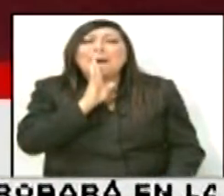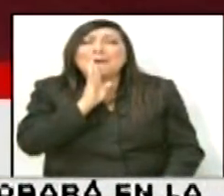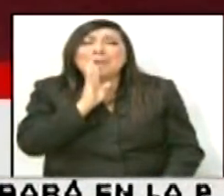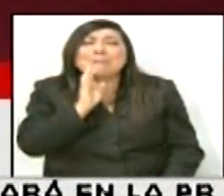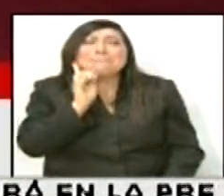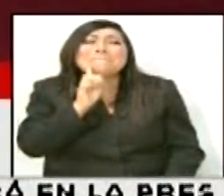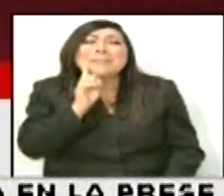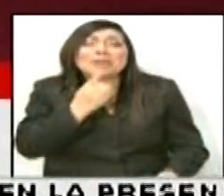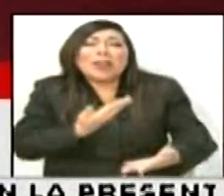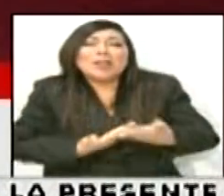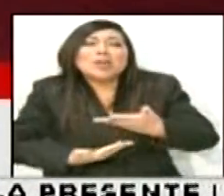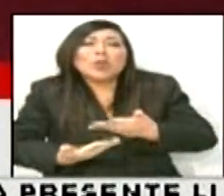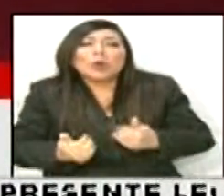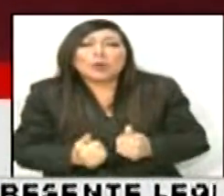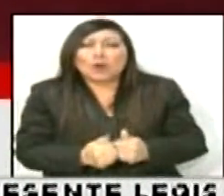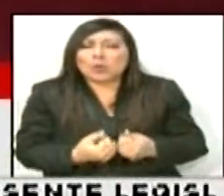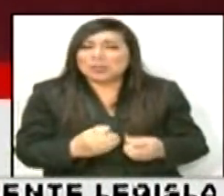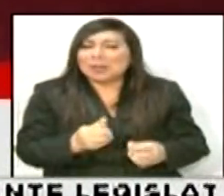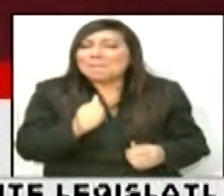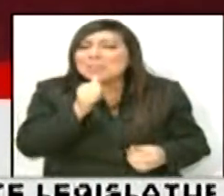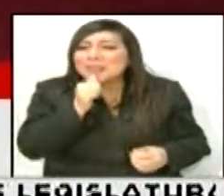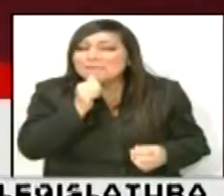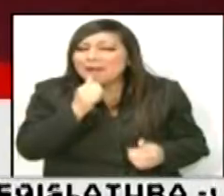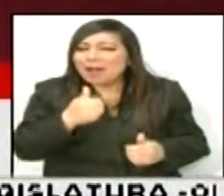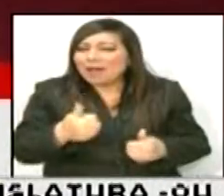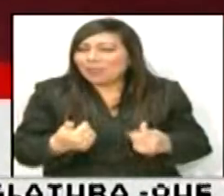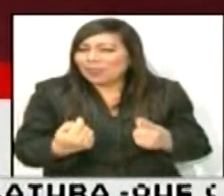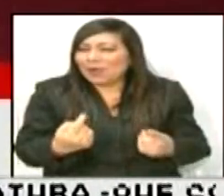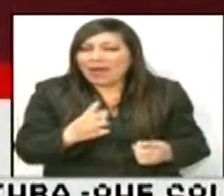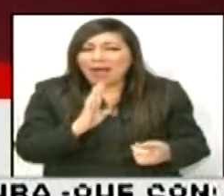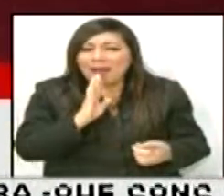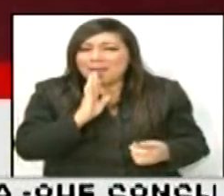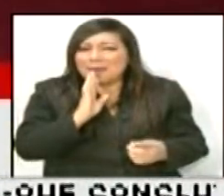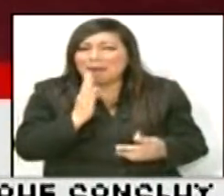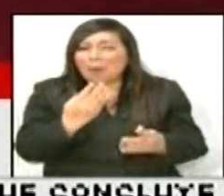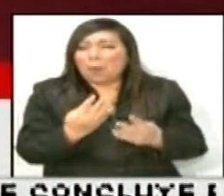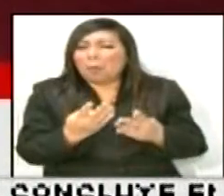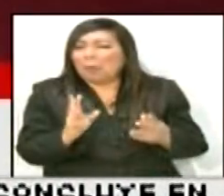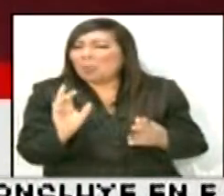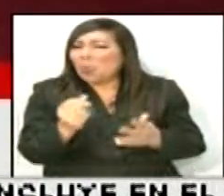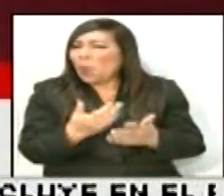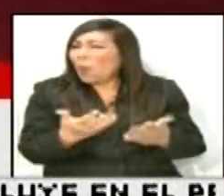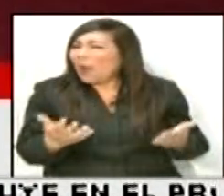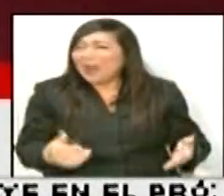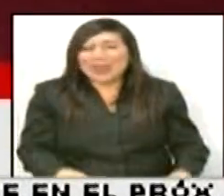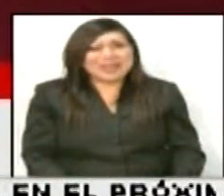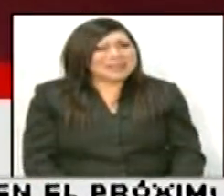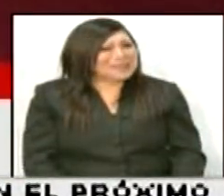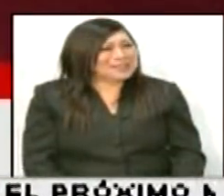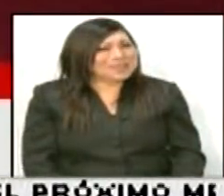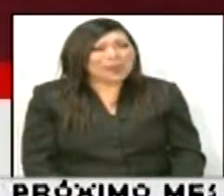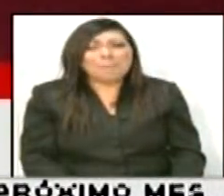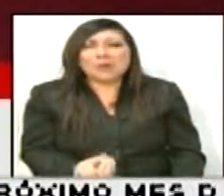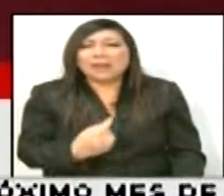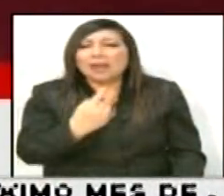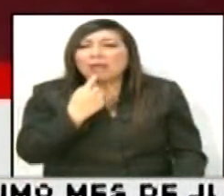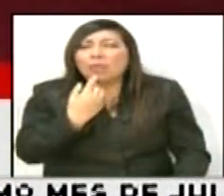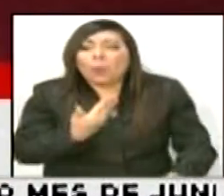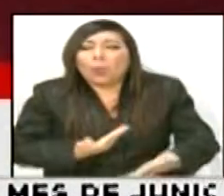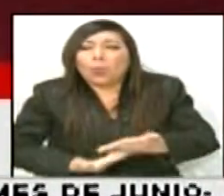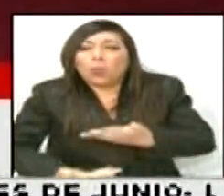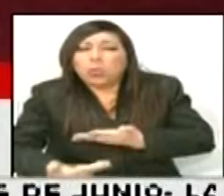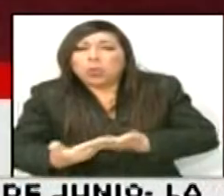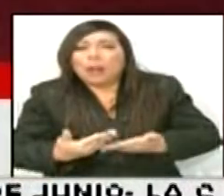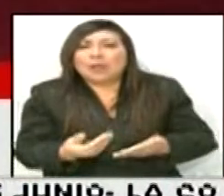esa negociación entre lo público y lo privado, hablando de una muralla china que no existe, porque lo que hay es un trasvase